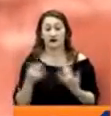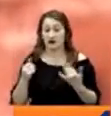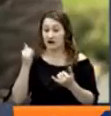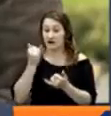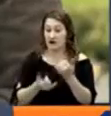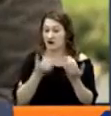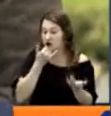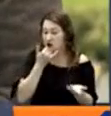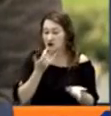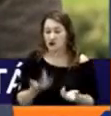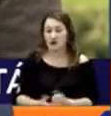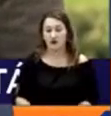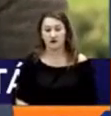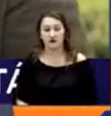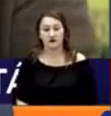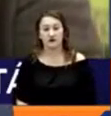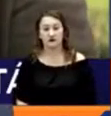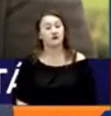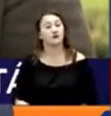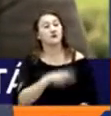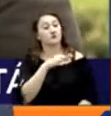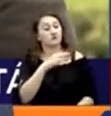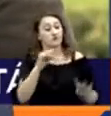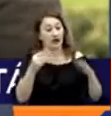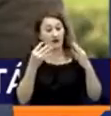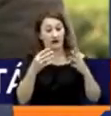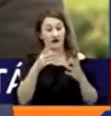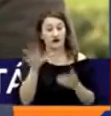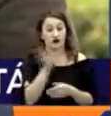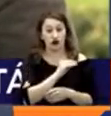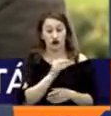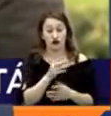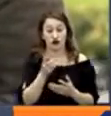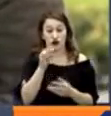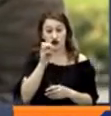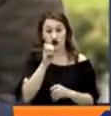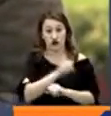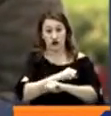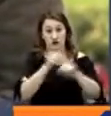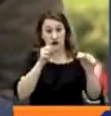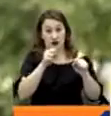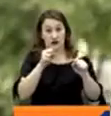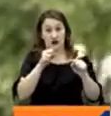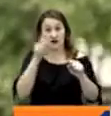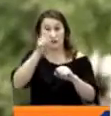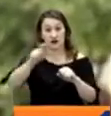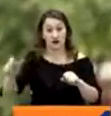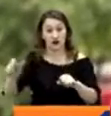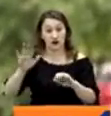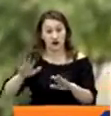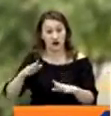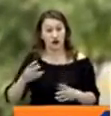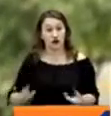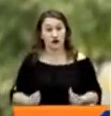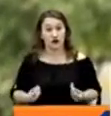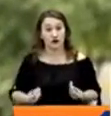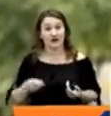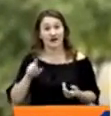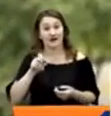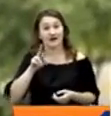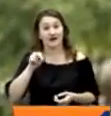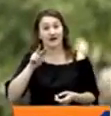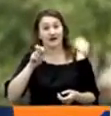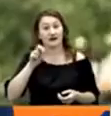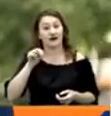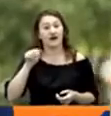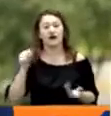tal? José y televidentes, pues desde las 8 de la mañana los habitantes del municipio de Saravena en el departamento de